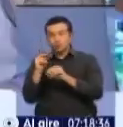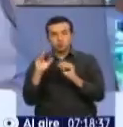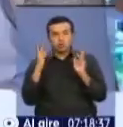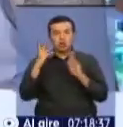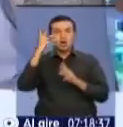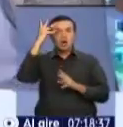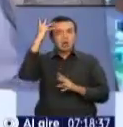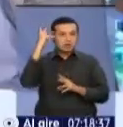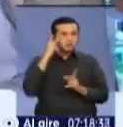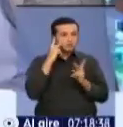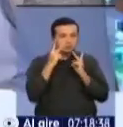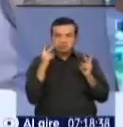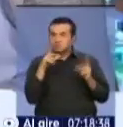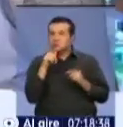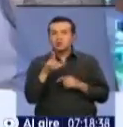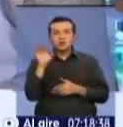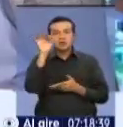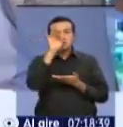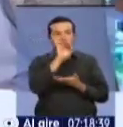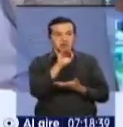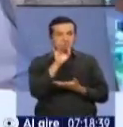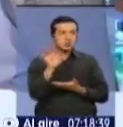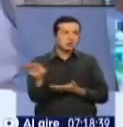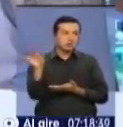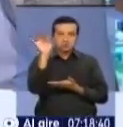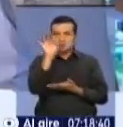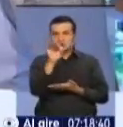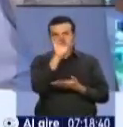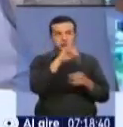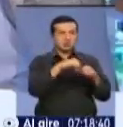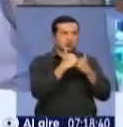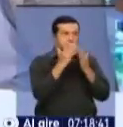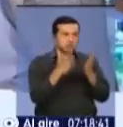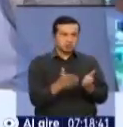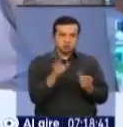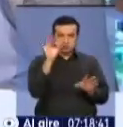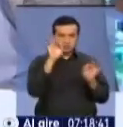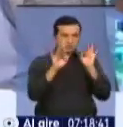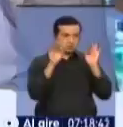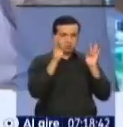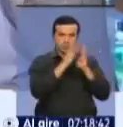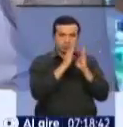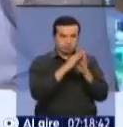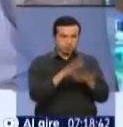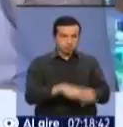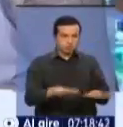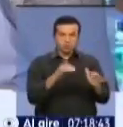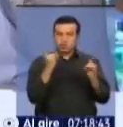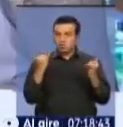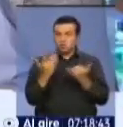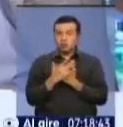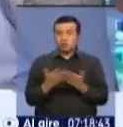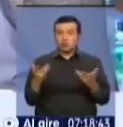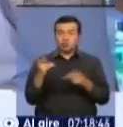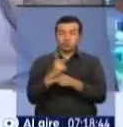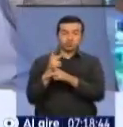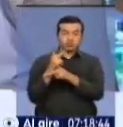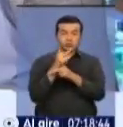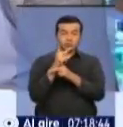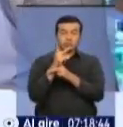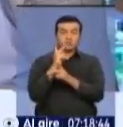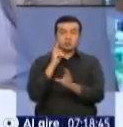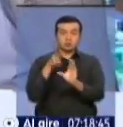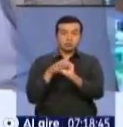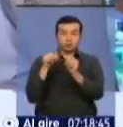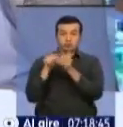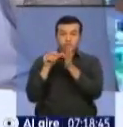teníamos la visibilidad de quienes lo designaban, que eran los asambleístas, los congresistas. Ahora, a través del Consejo de Participación